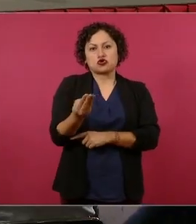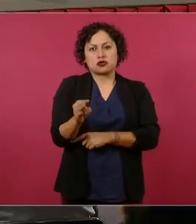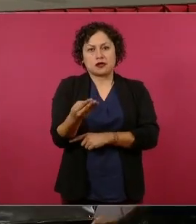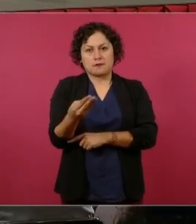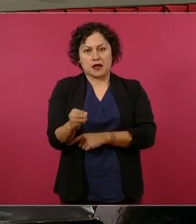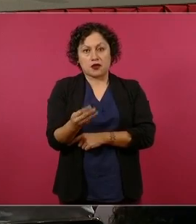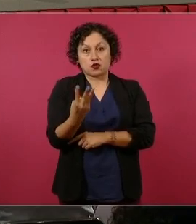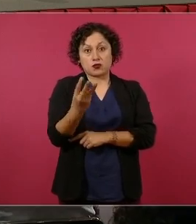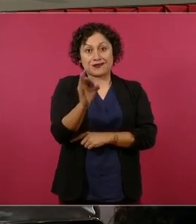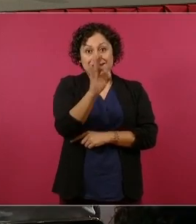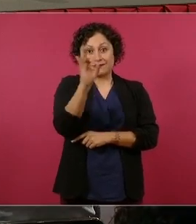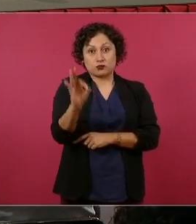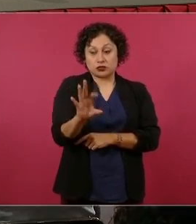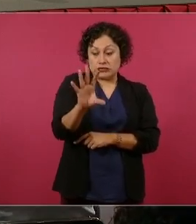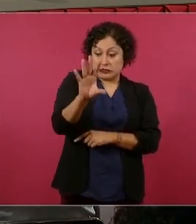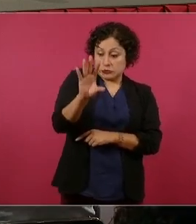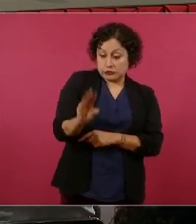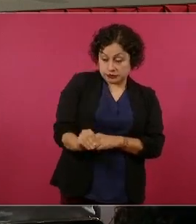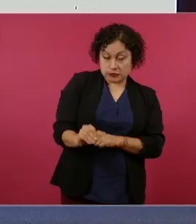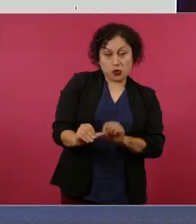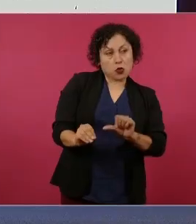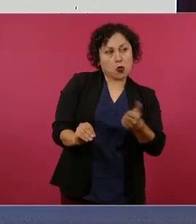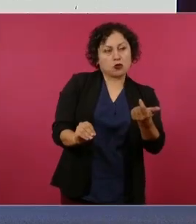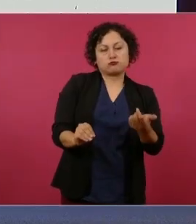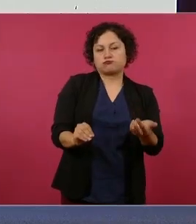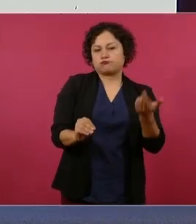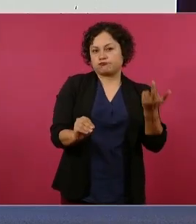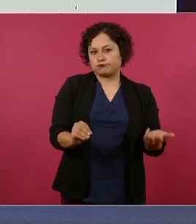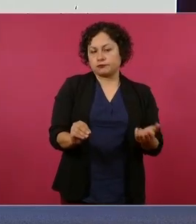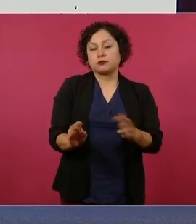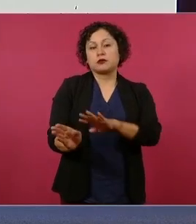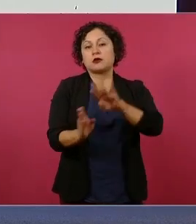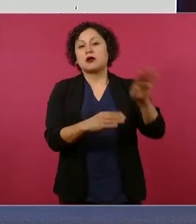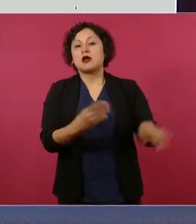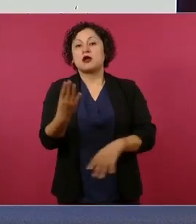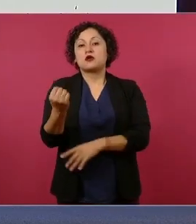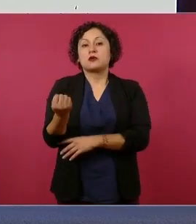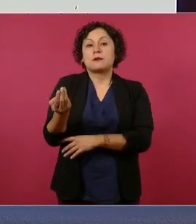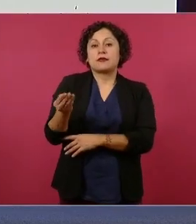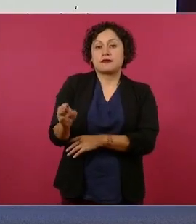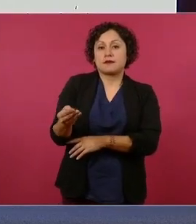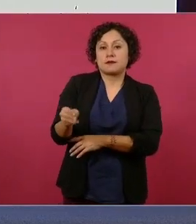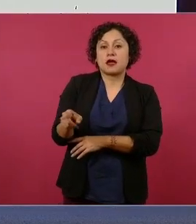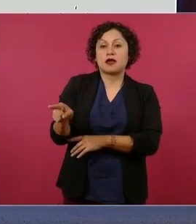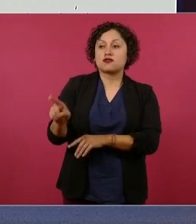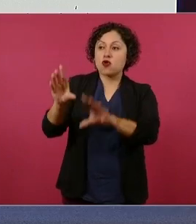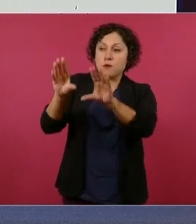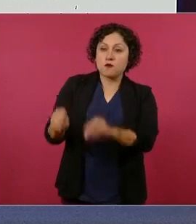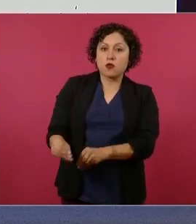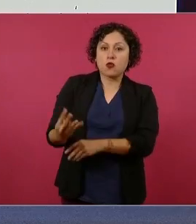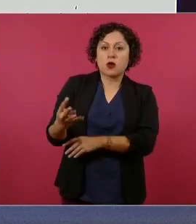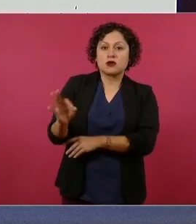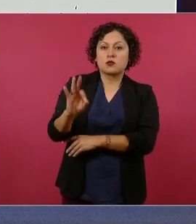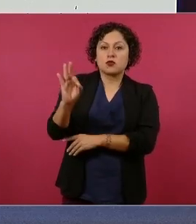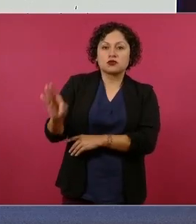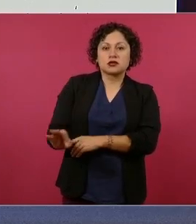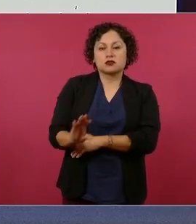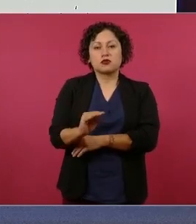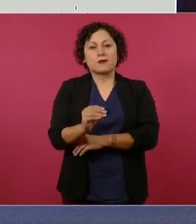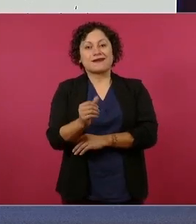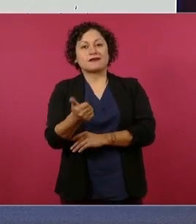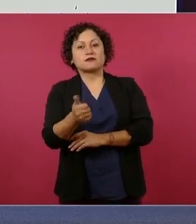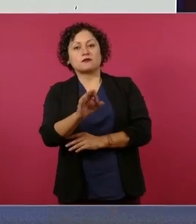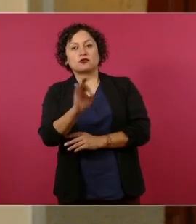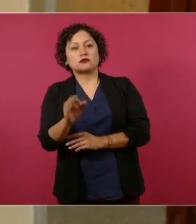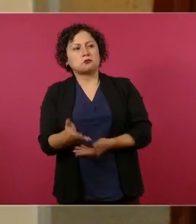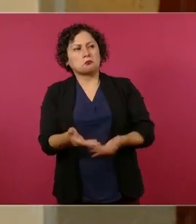con un 97% de disponibilidad, y para el día 9 de mayo, una afectación del 4% con un 96% de